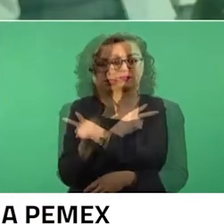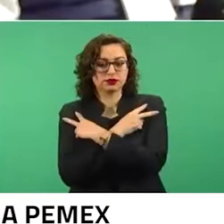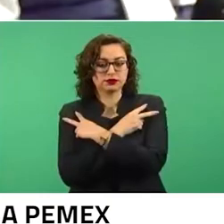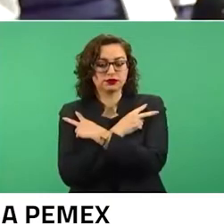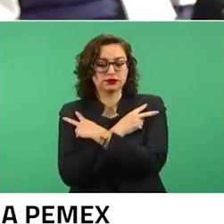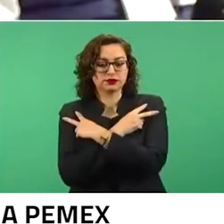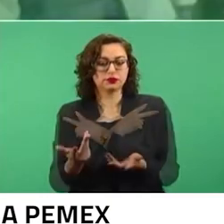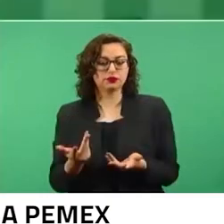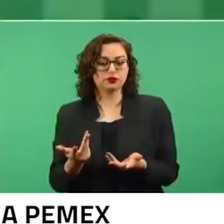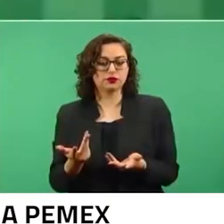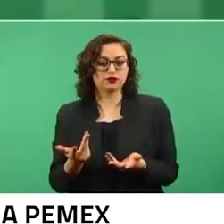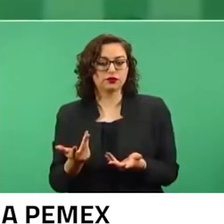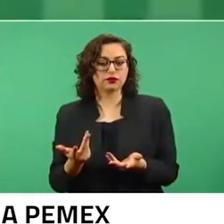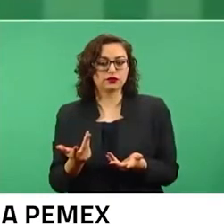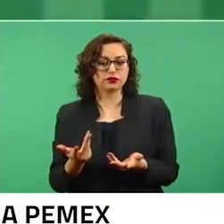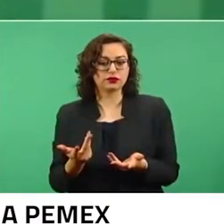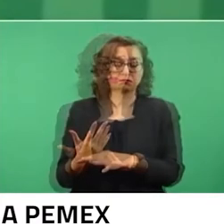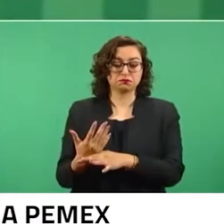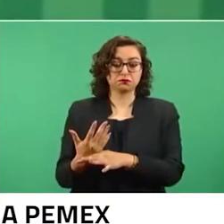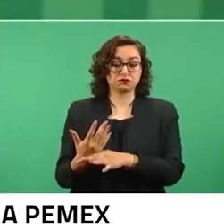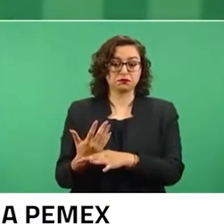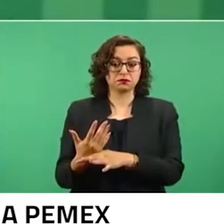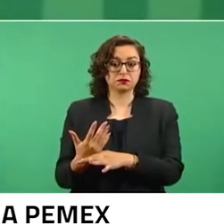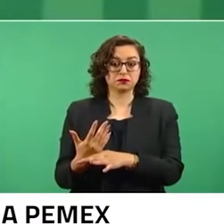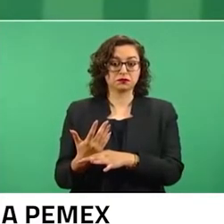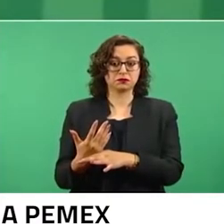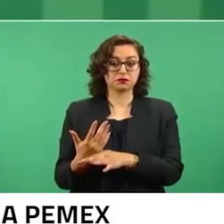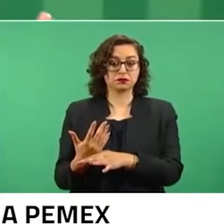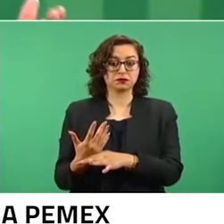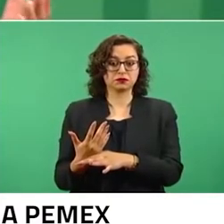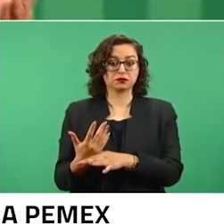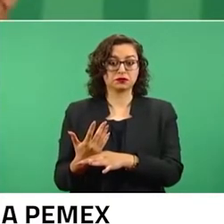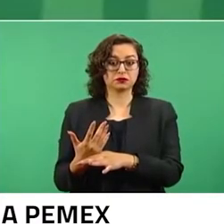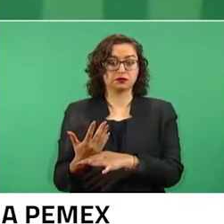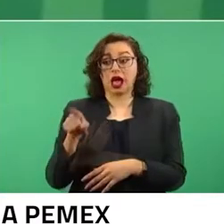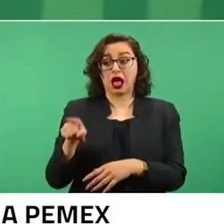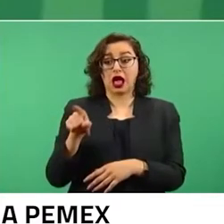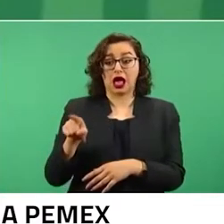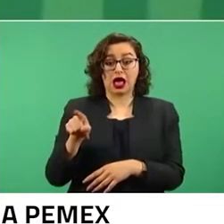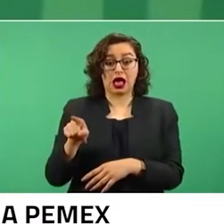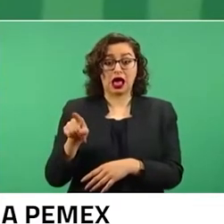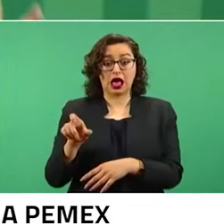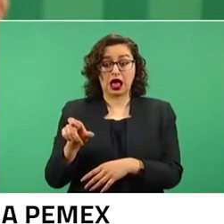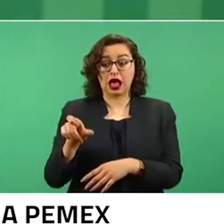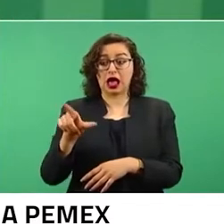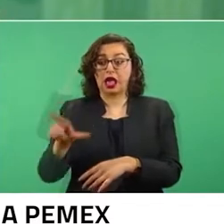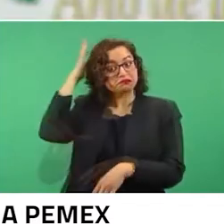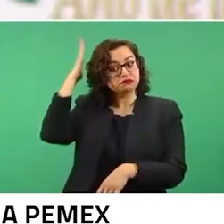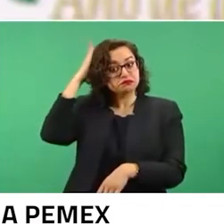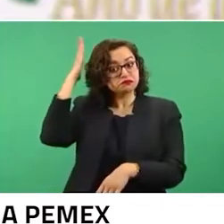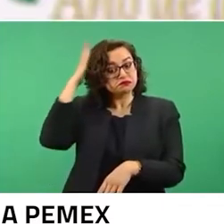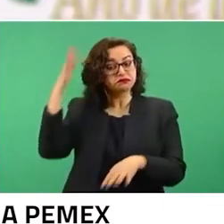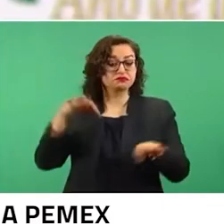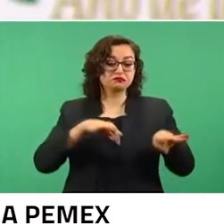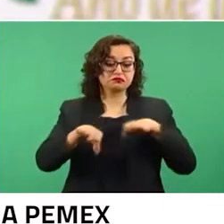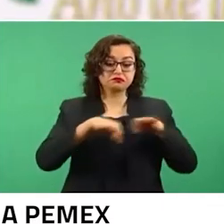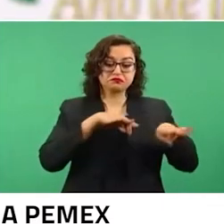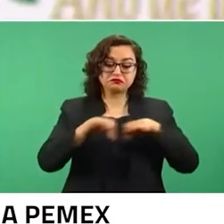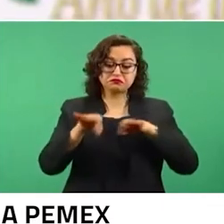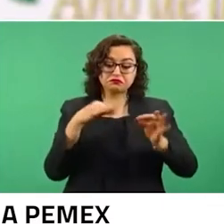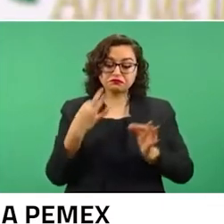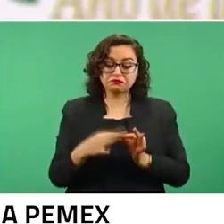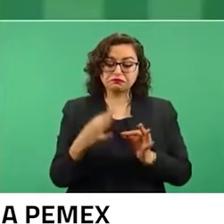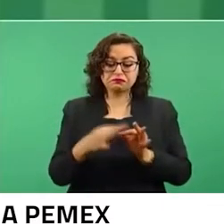vacaciones, que argumentaba que durante el tiempo que fue dirigente no tomó vacaciones y que de acuerdo